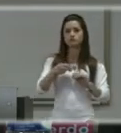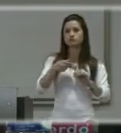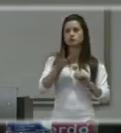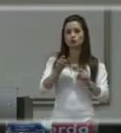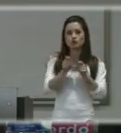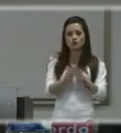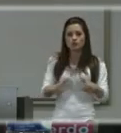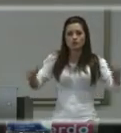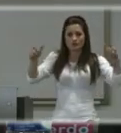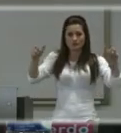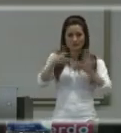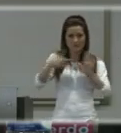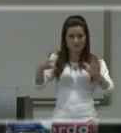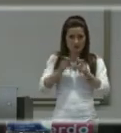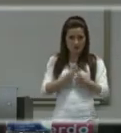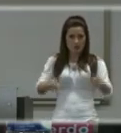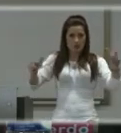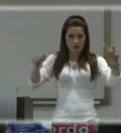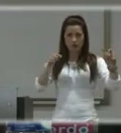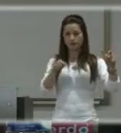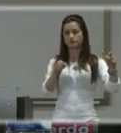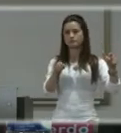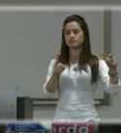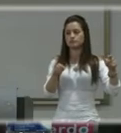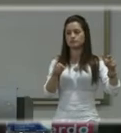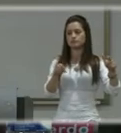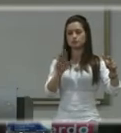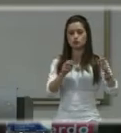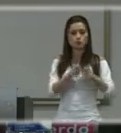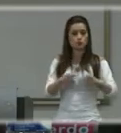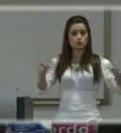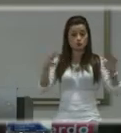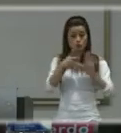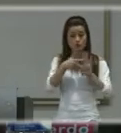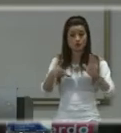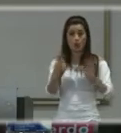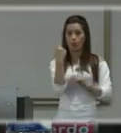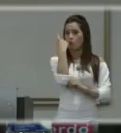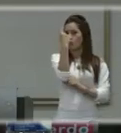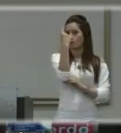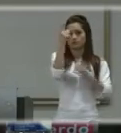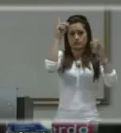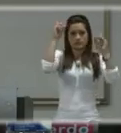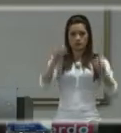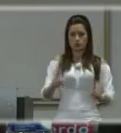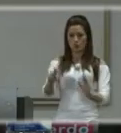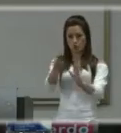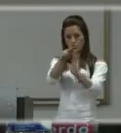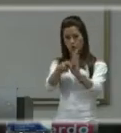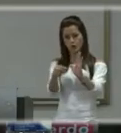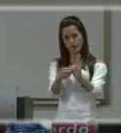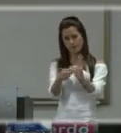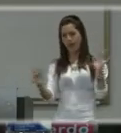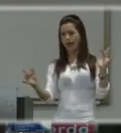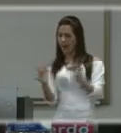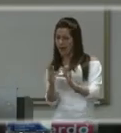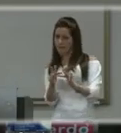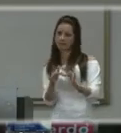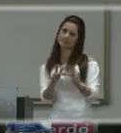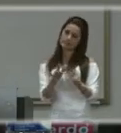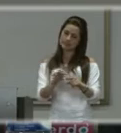Constitucional, salvo algunos casos de excepción de constitucionalidad, solamente la Corte puede decidir si una norma es constitucional o no.